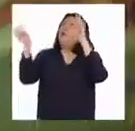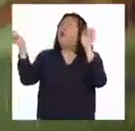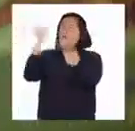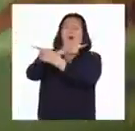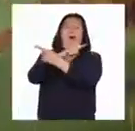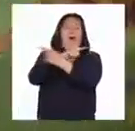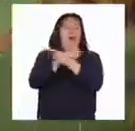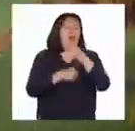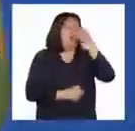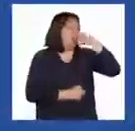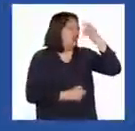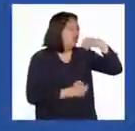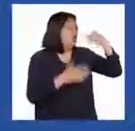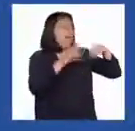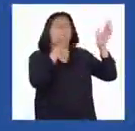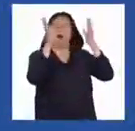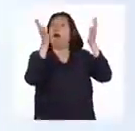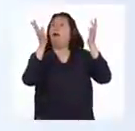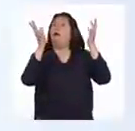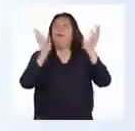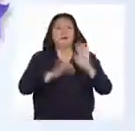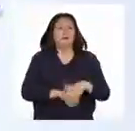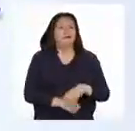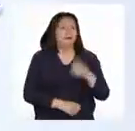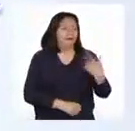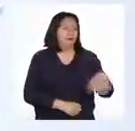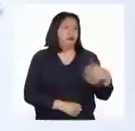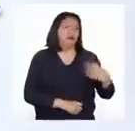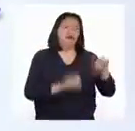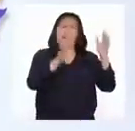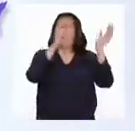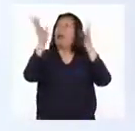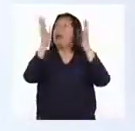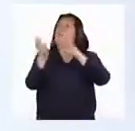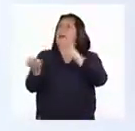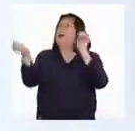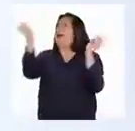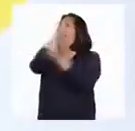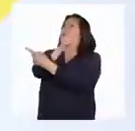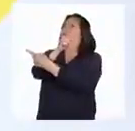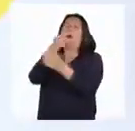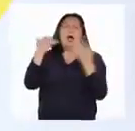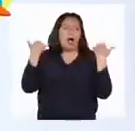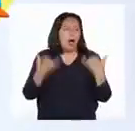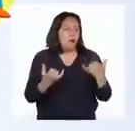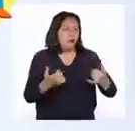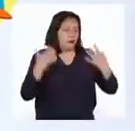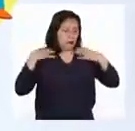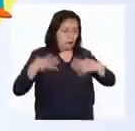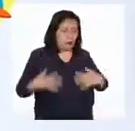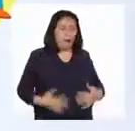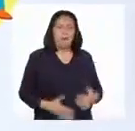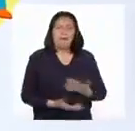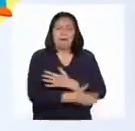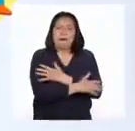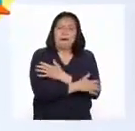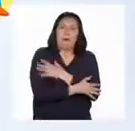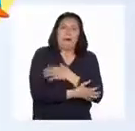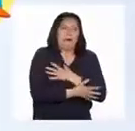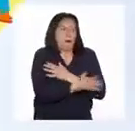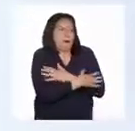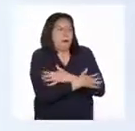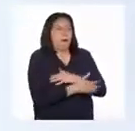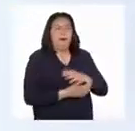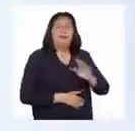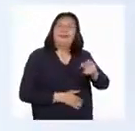cambiado. ¡Estornudos climáticos! El clima ha cambiado y ahora ya nos ponemos ropa más abrigadora para enfrentar el